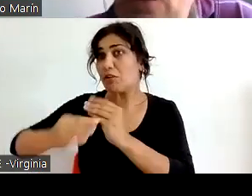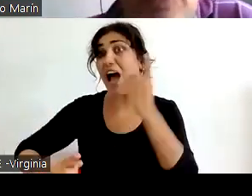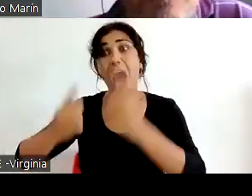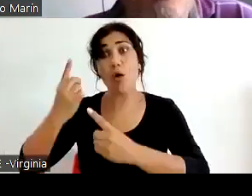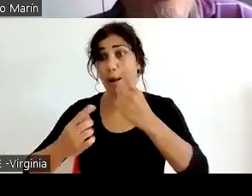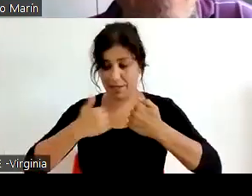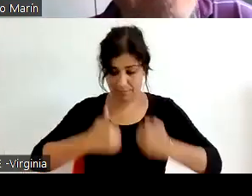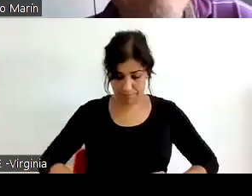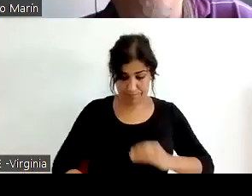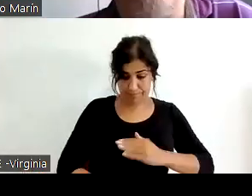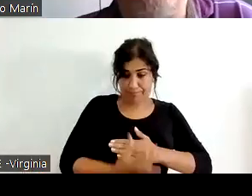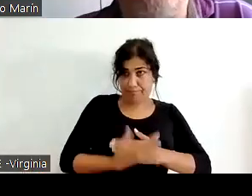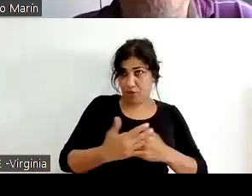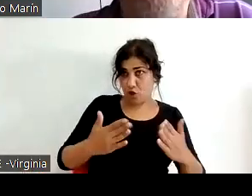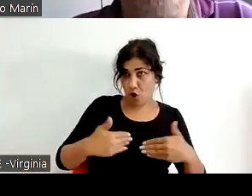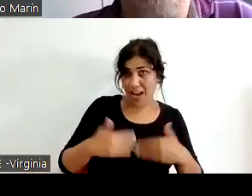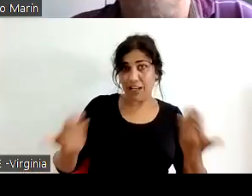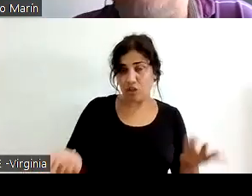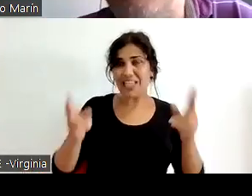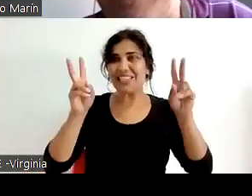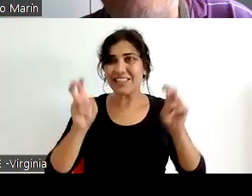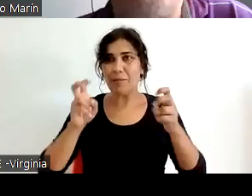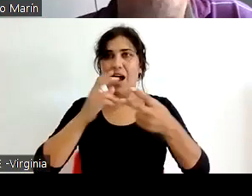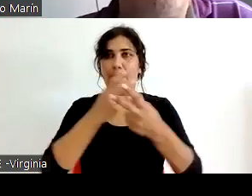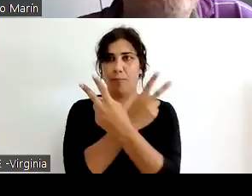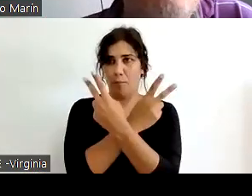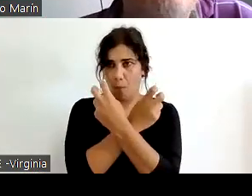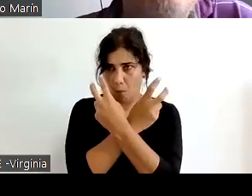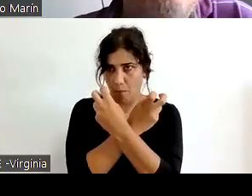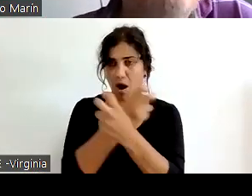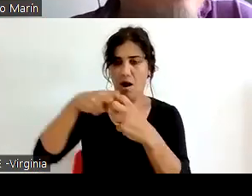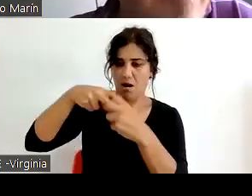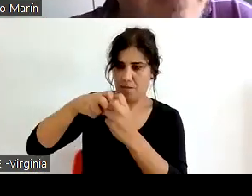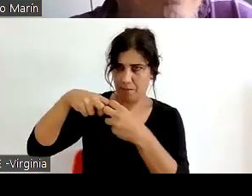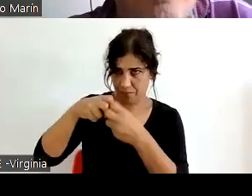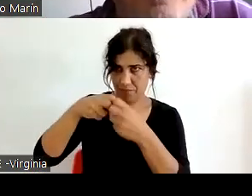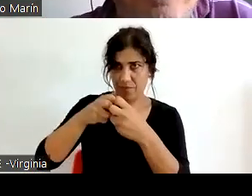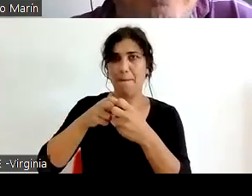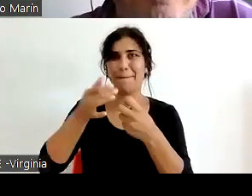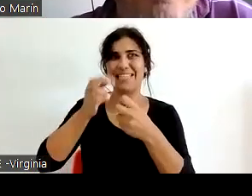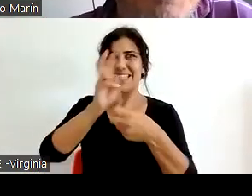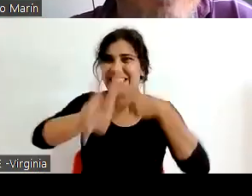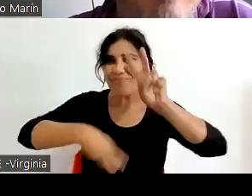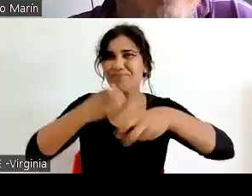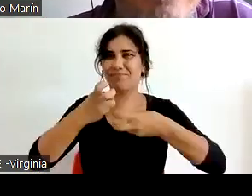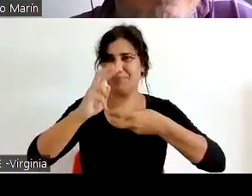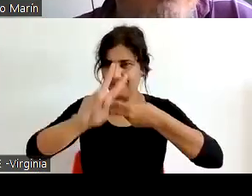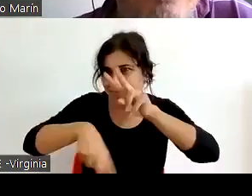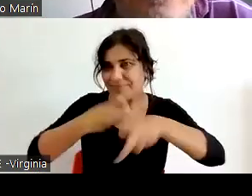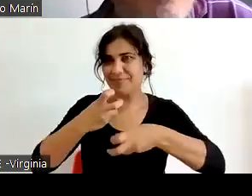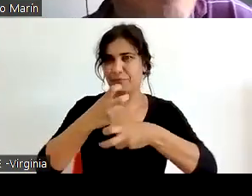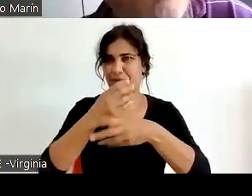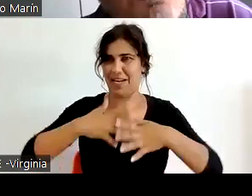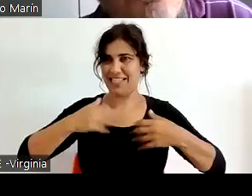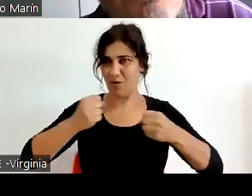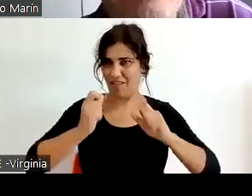función osteomuscular, toda la función esquelética, de sostén, de restauración de ese sistema esquelético